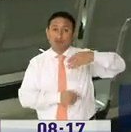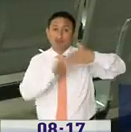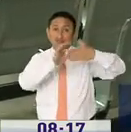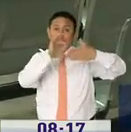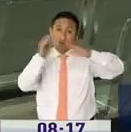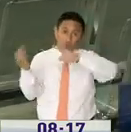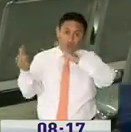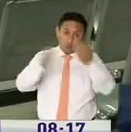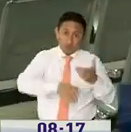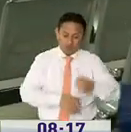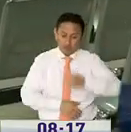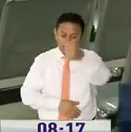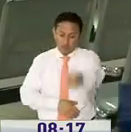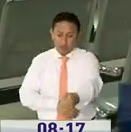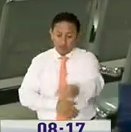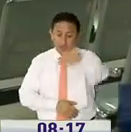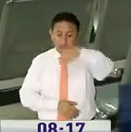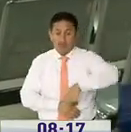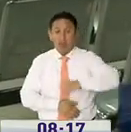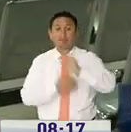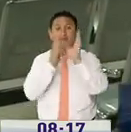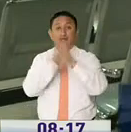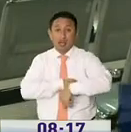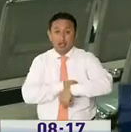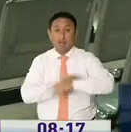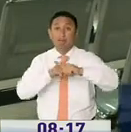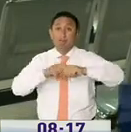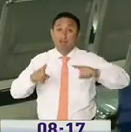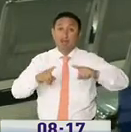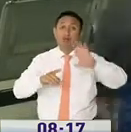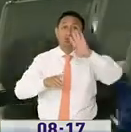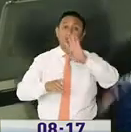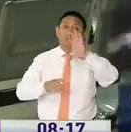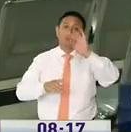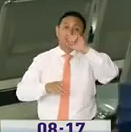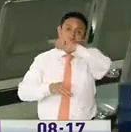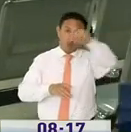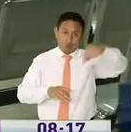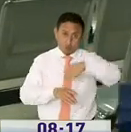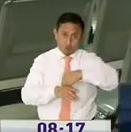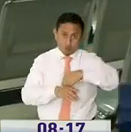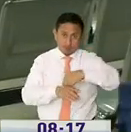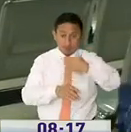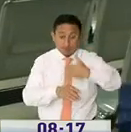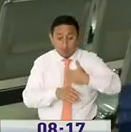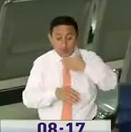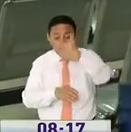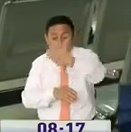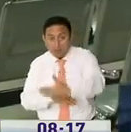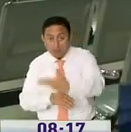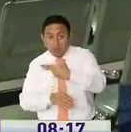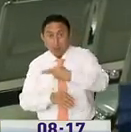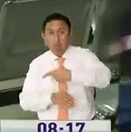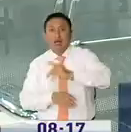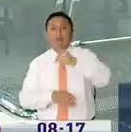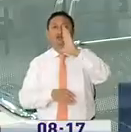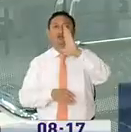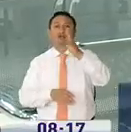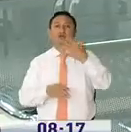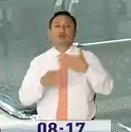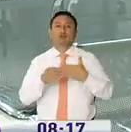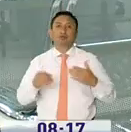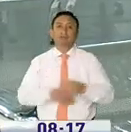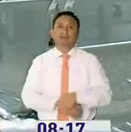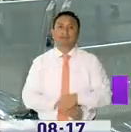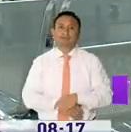de defunción. Es gratuita dentro de las 48 horas. Pasado las 48 horas, tiene un costo de $5. Para